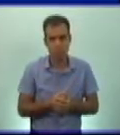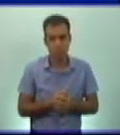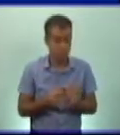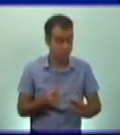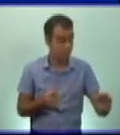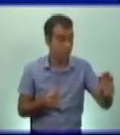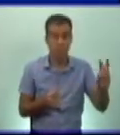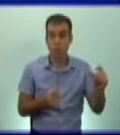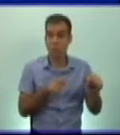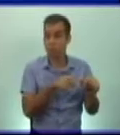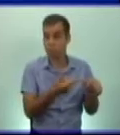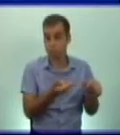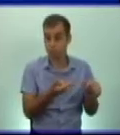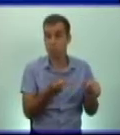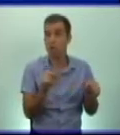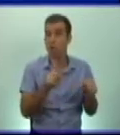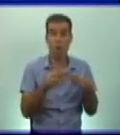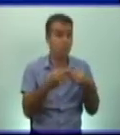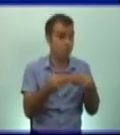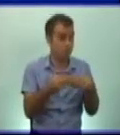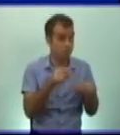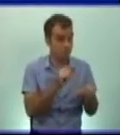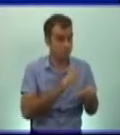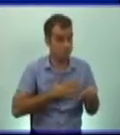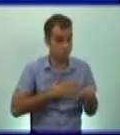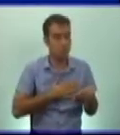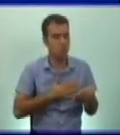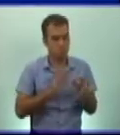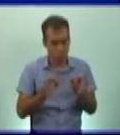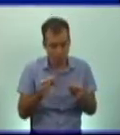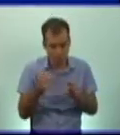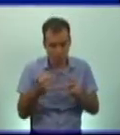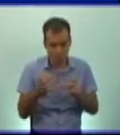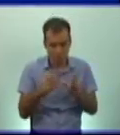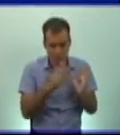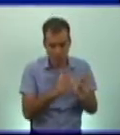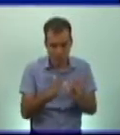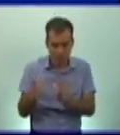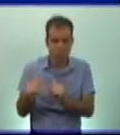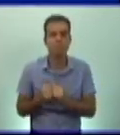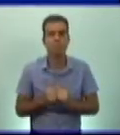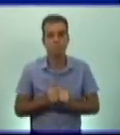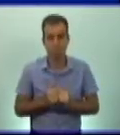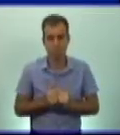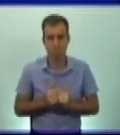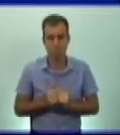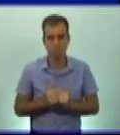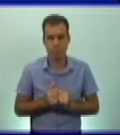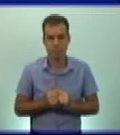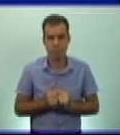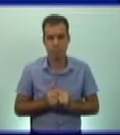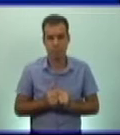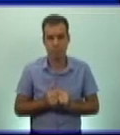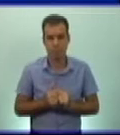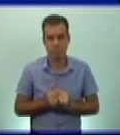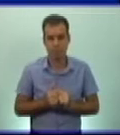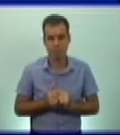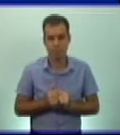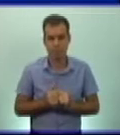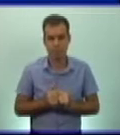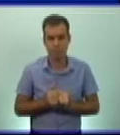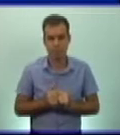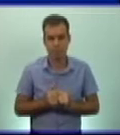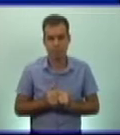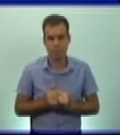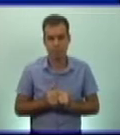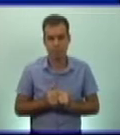vamos a seguir el mismo procedimiento que explicamos en clases anteriores. El prefijo di indica que tiene dos átomos de oxígeno y un